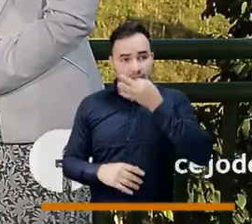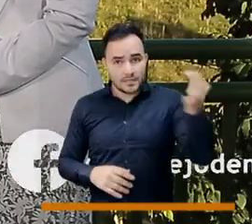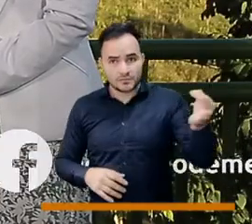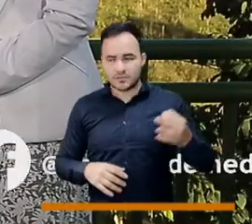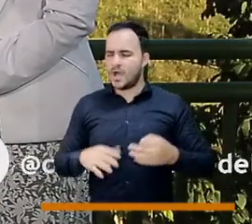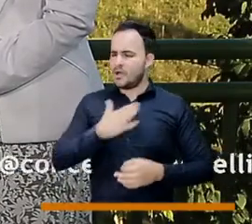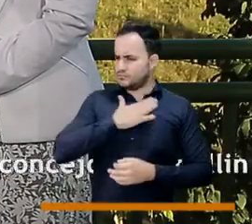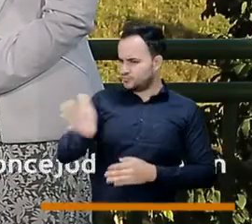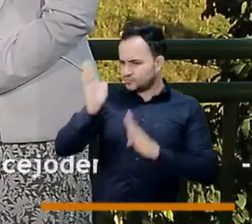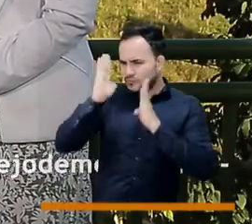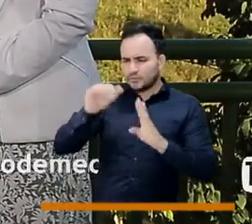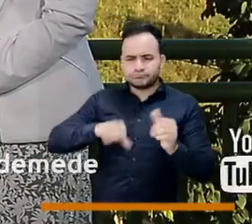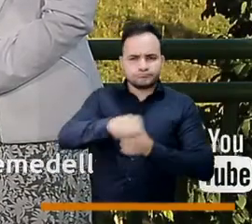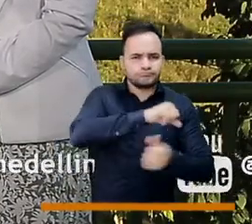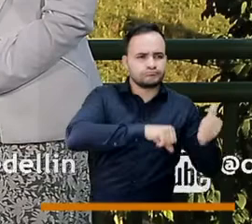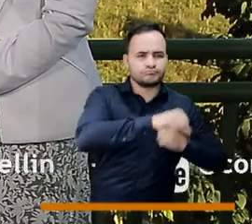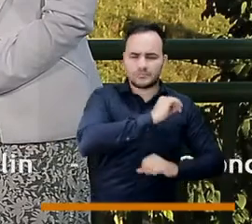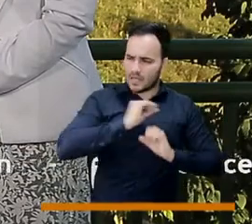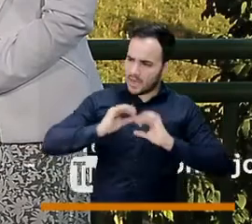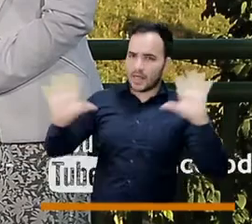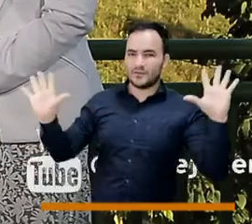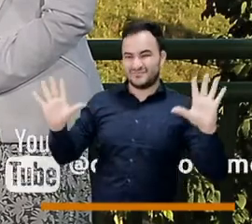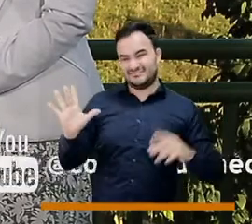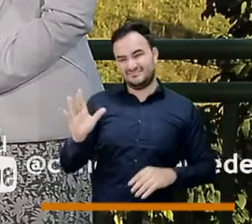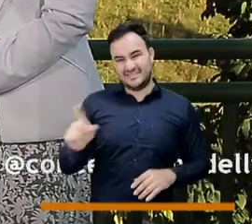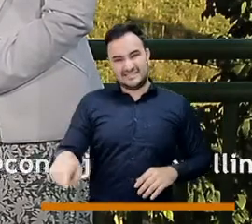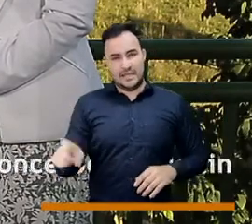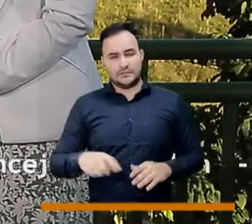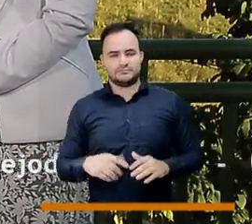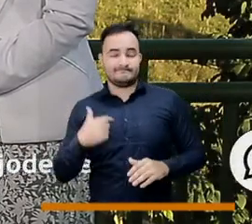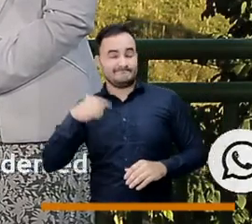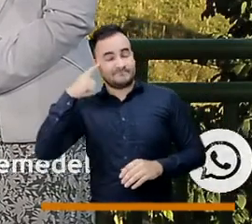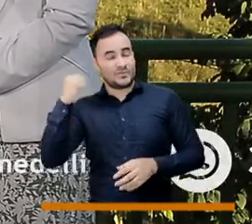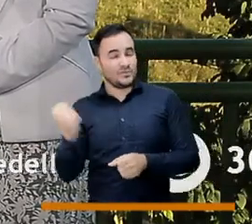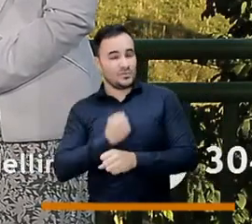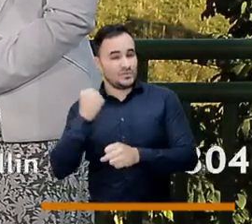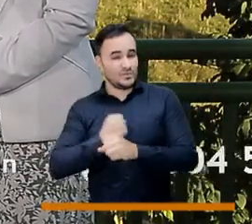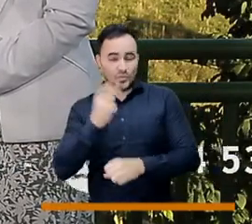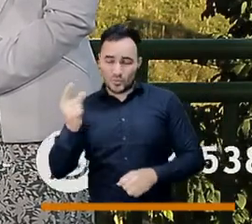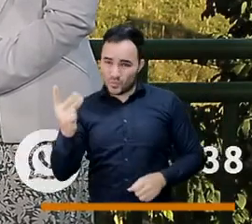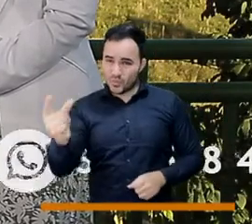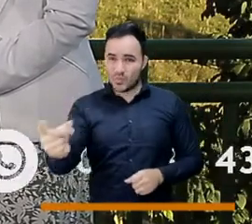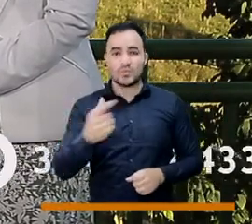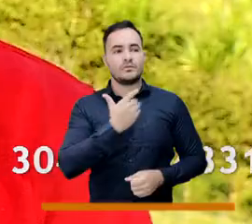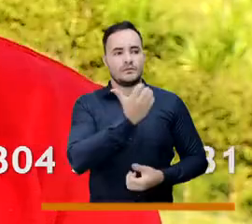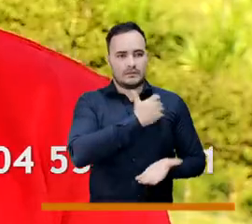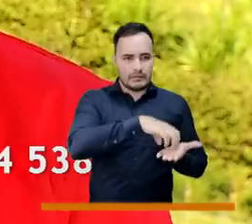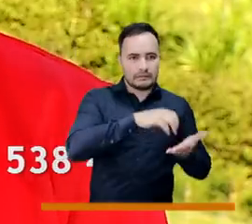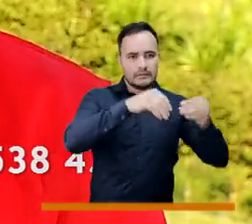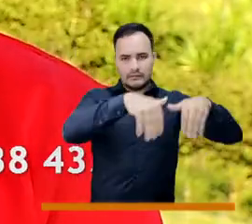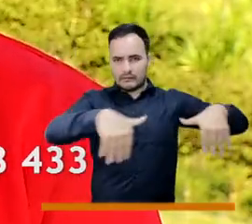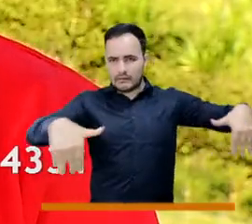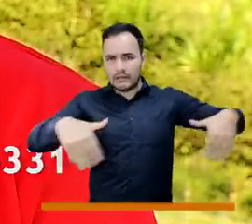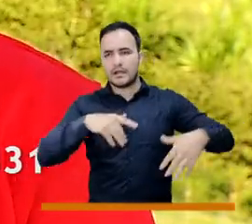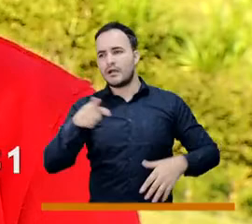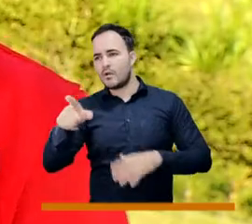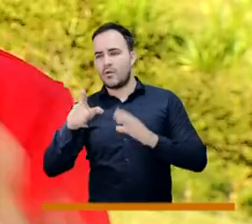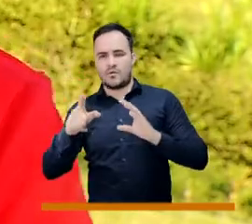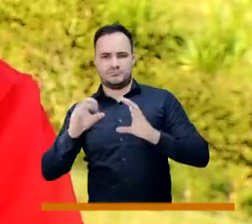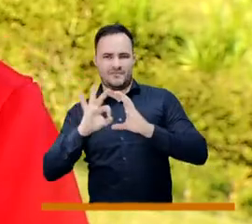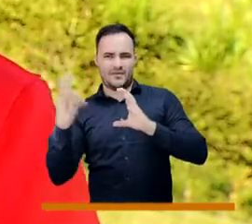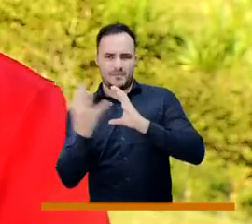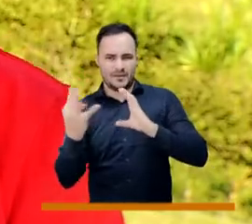su denuncia se va a tramitar. Y creo que ese es un esfuerzo grande que tiene que hacer la institucionalidad con unas comisarías de